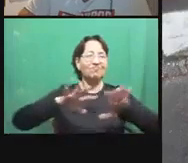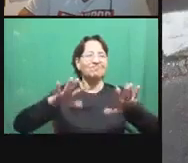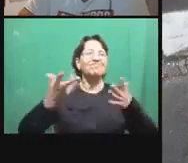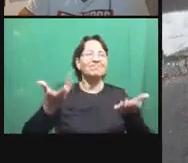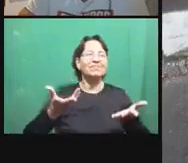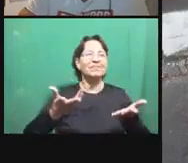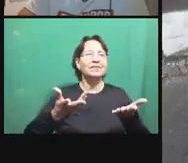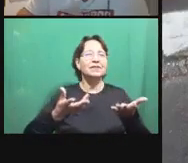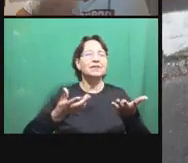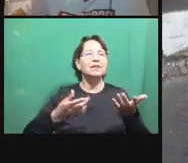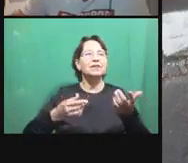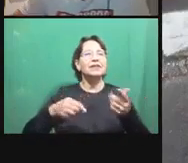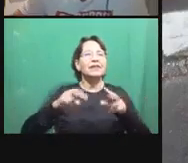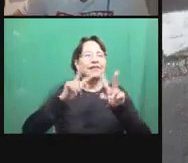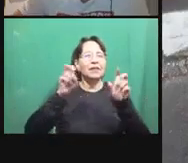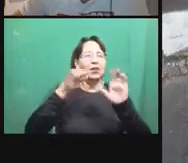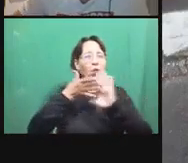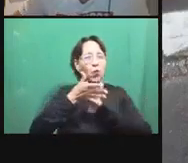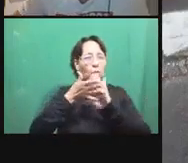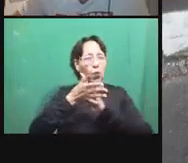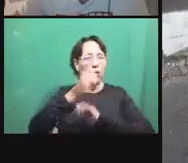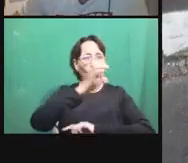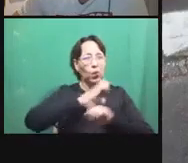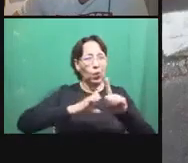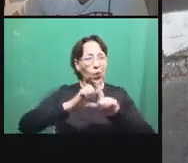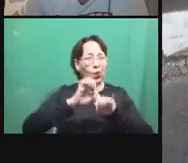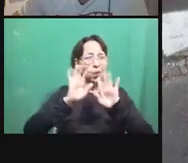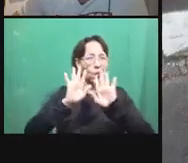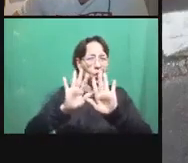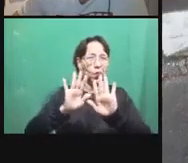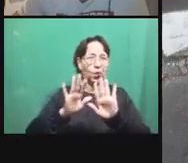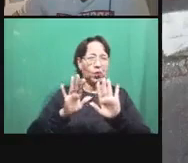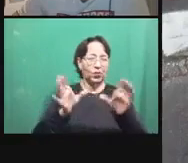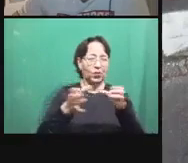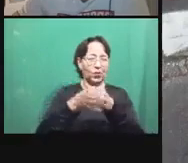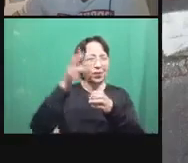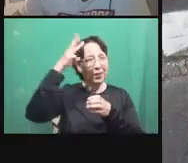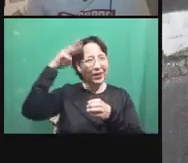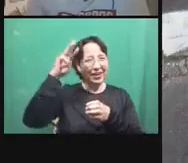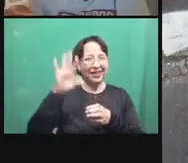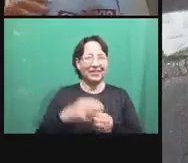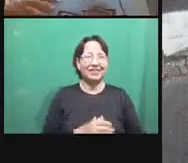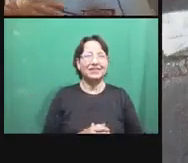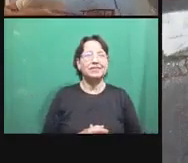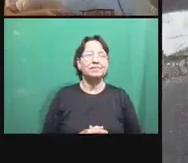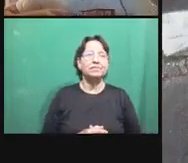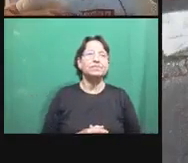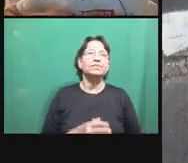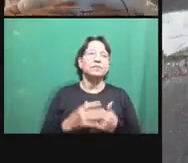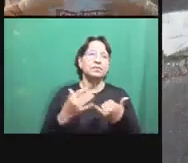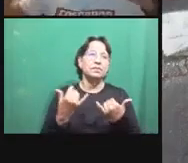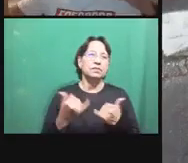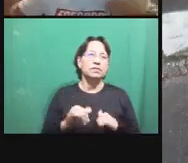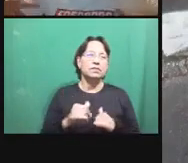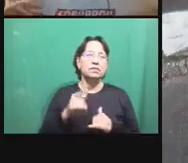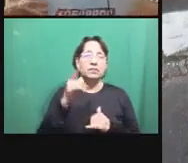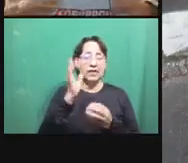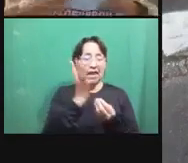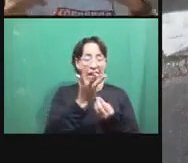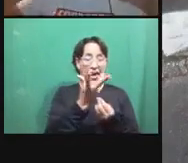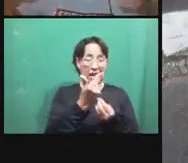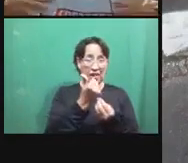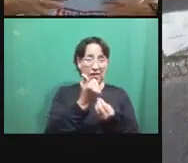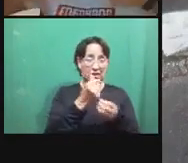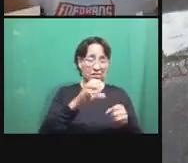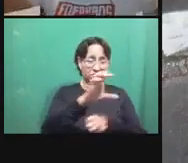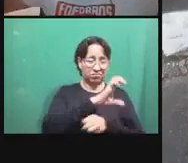socializar la historia de la cultura y la cultura del pueblo mexicano. Ya tenemos la palabra arte urbano, que sí